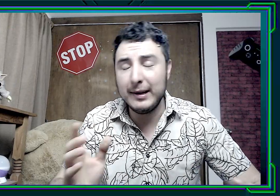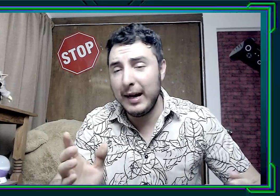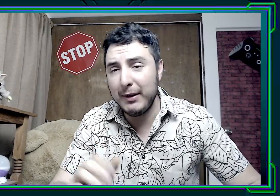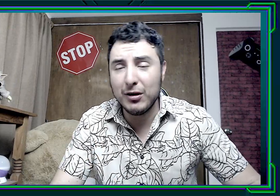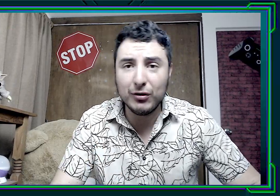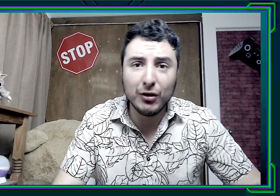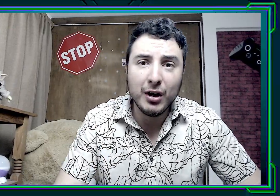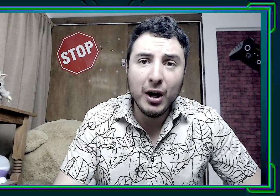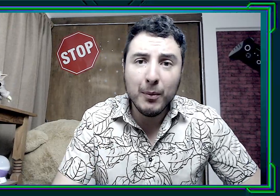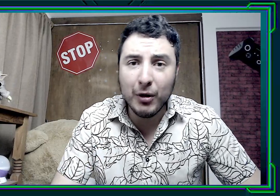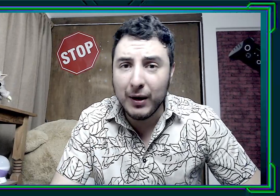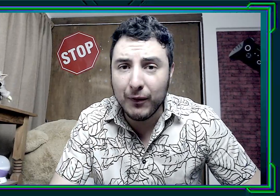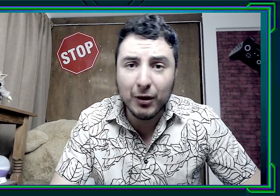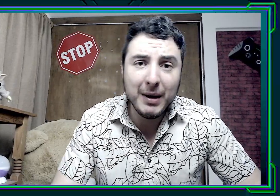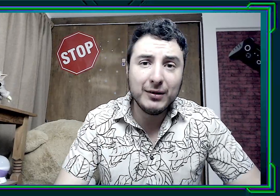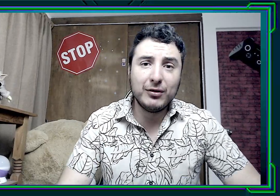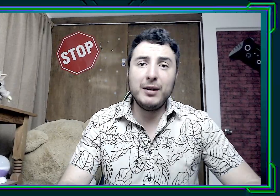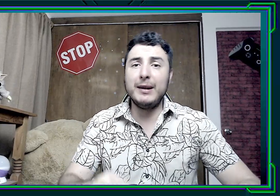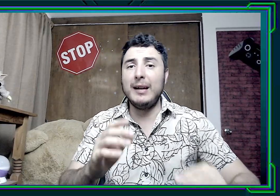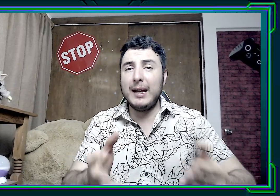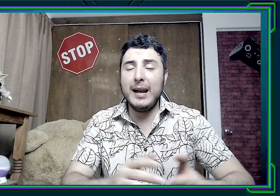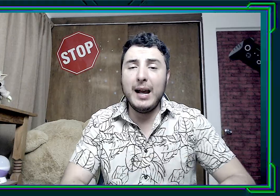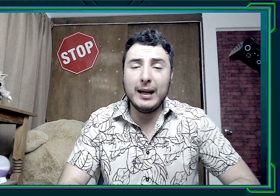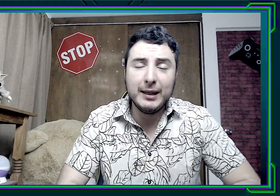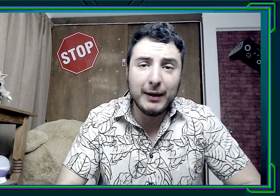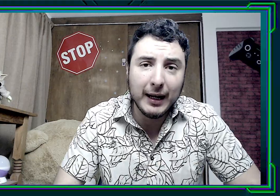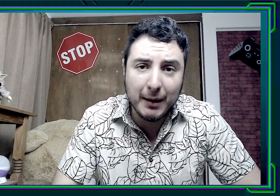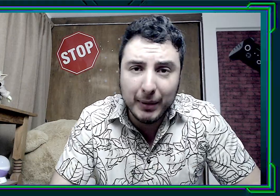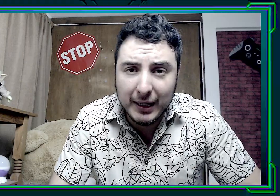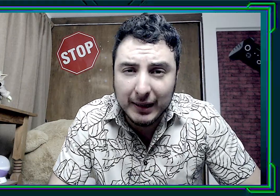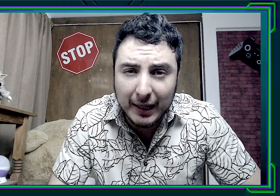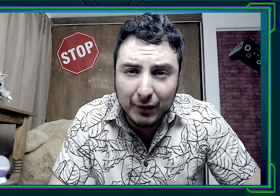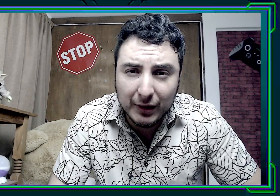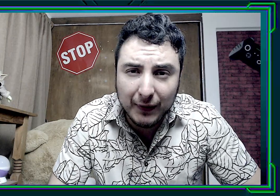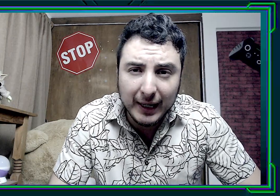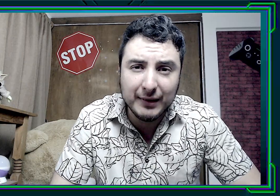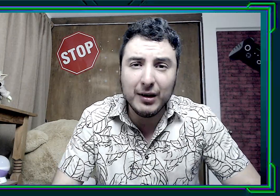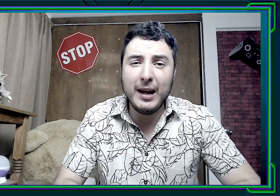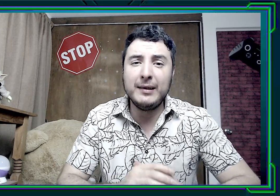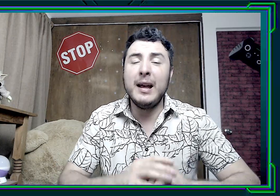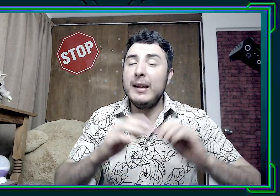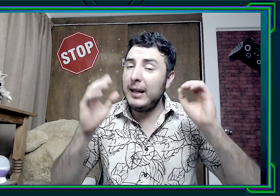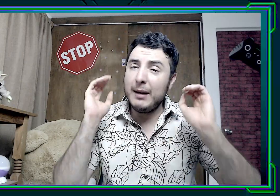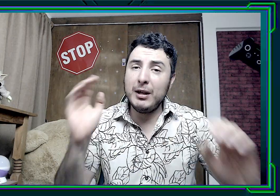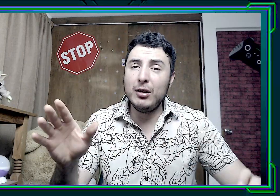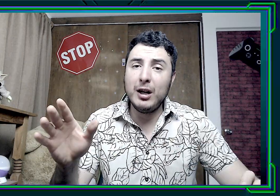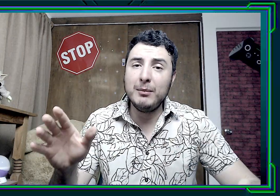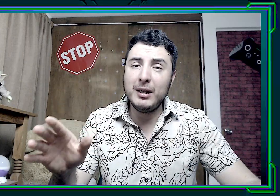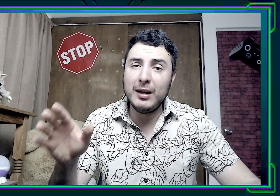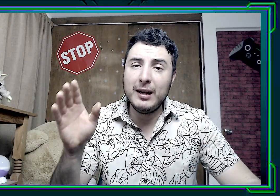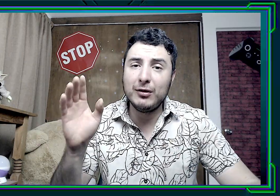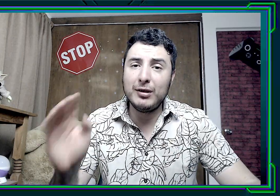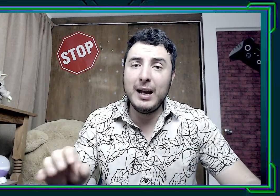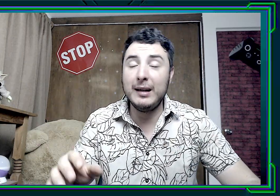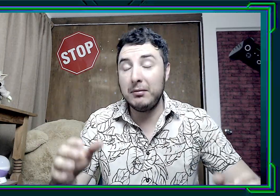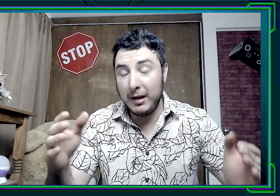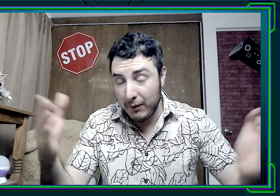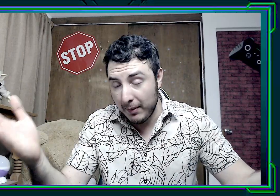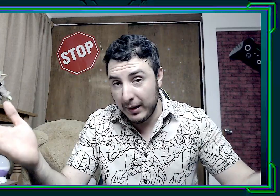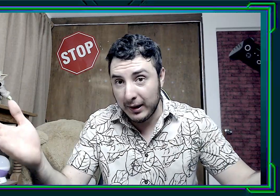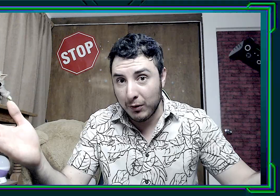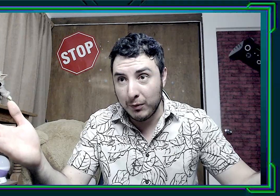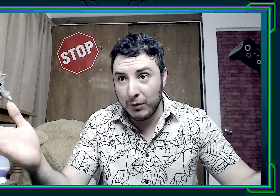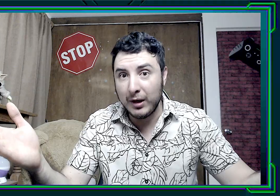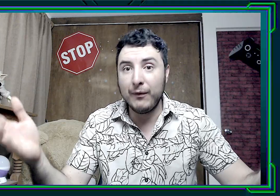nota ya saben yo soy Mora informa suscríbanse al Canal activen la campanita de notificaciones Síganme en todas mis redes sociales